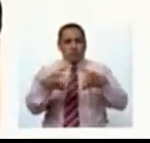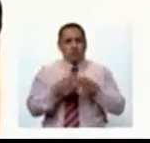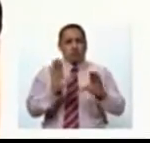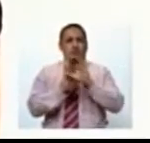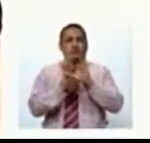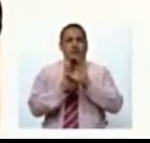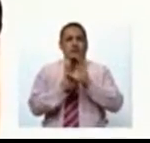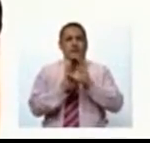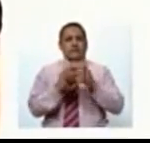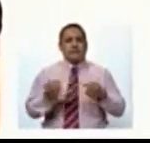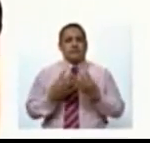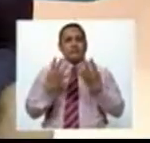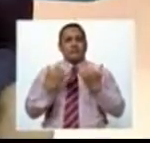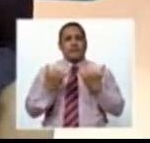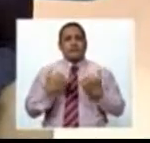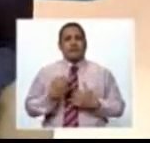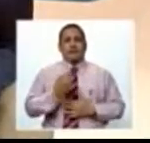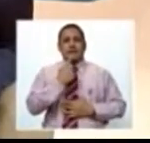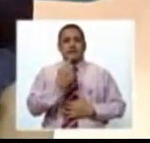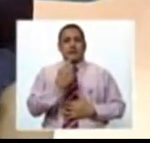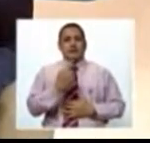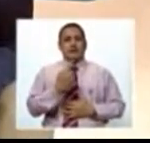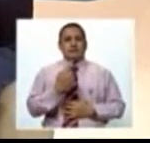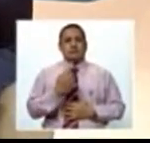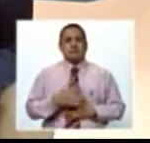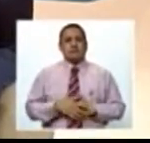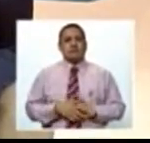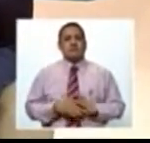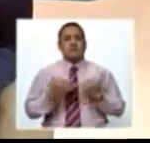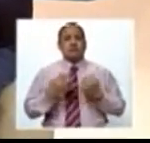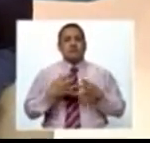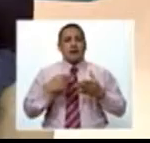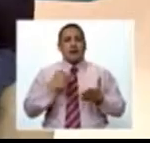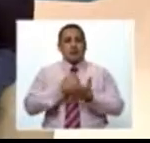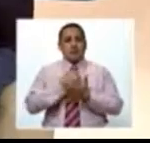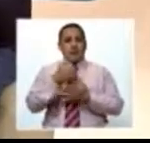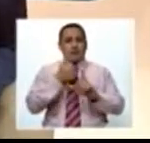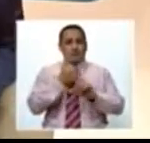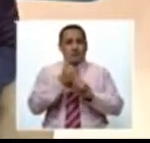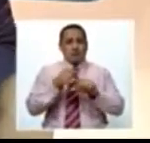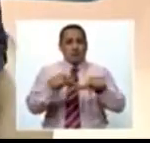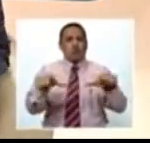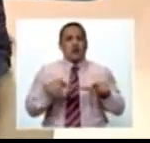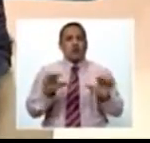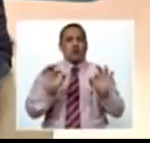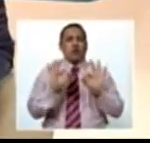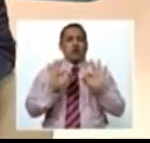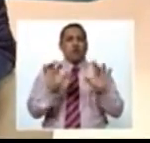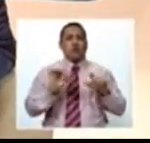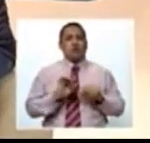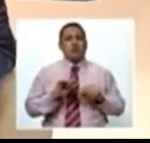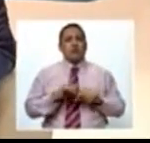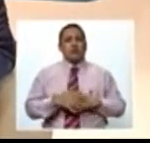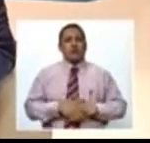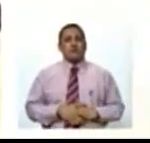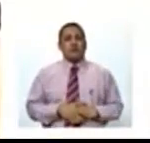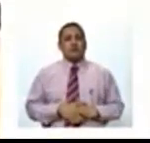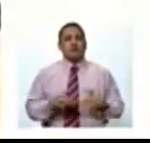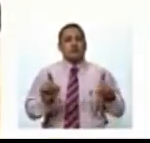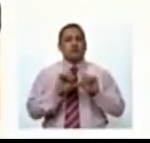Constitucionales. Bueno, entonces está para adquirir en ese mismo centro, bueno, si no ya en... En